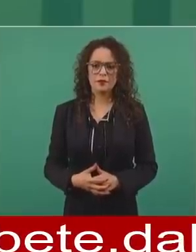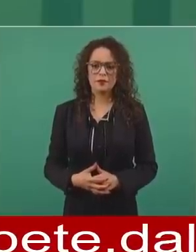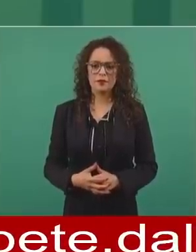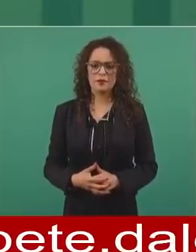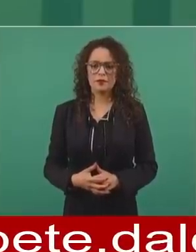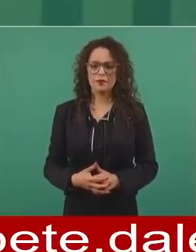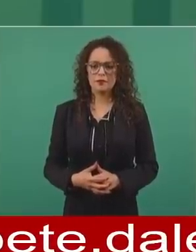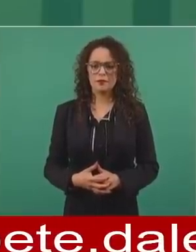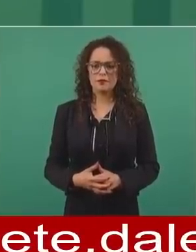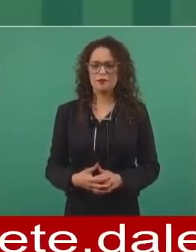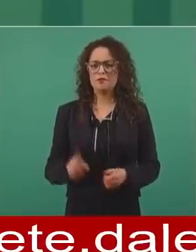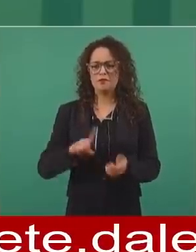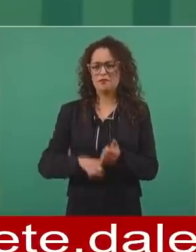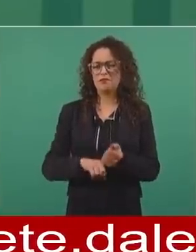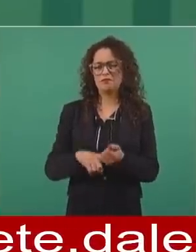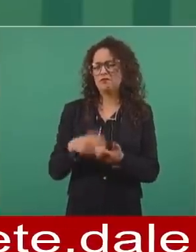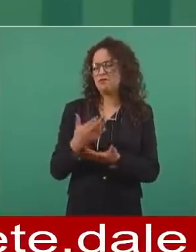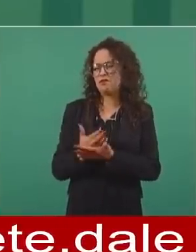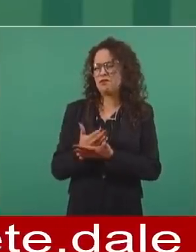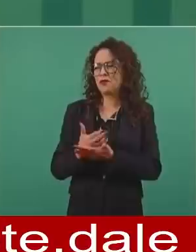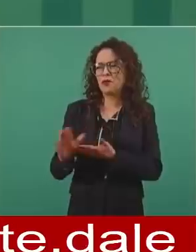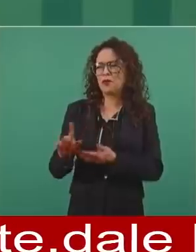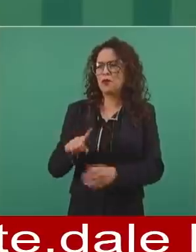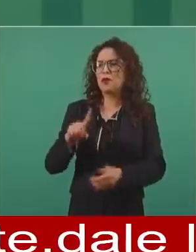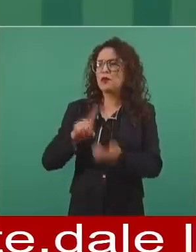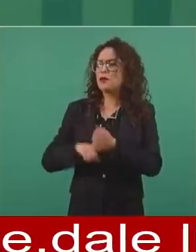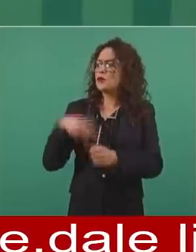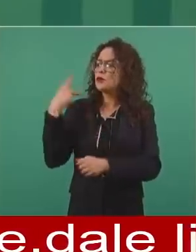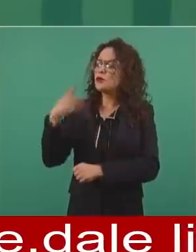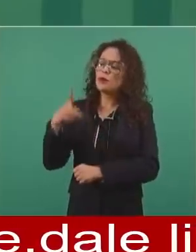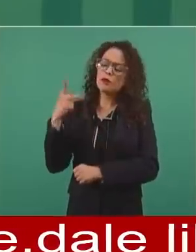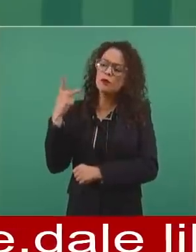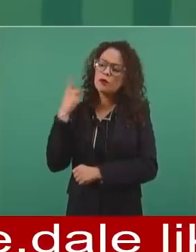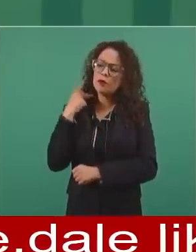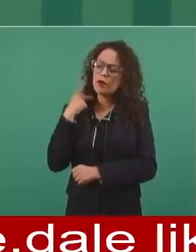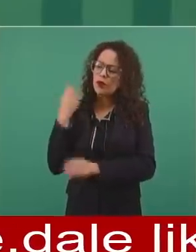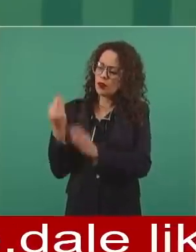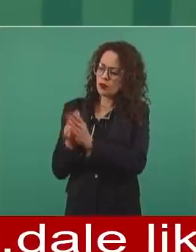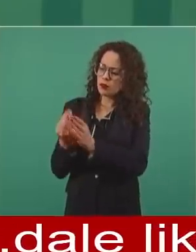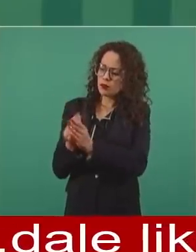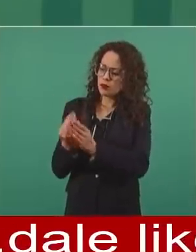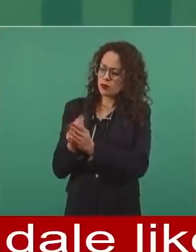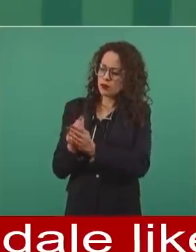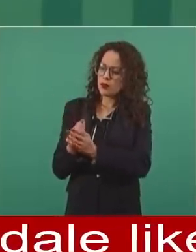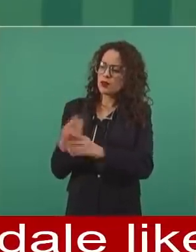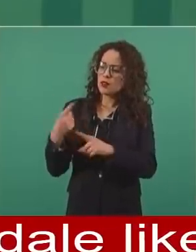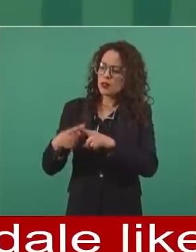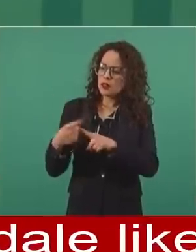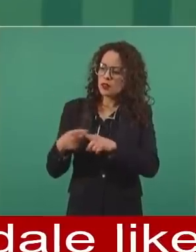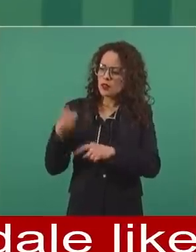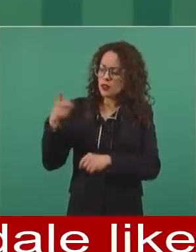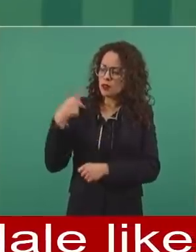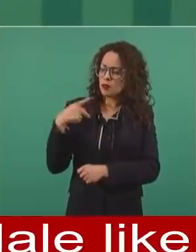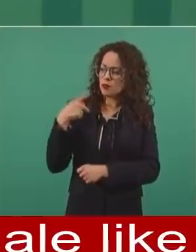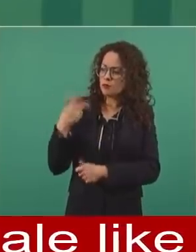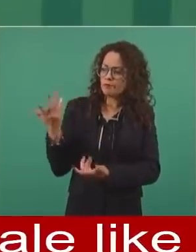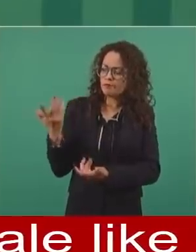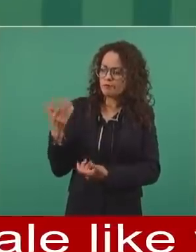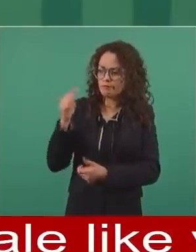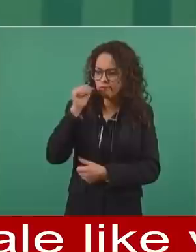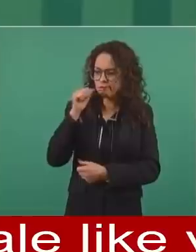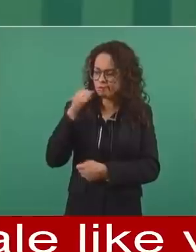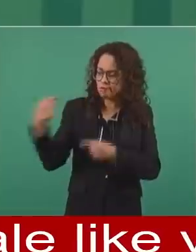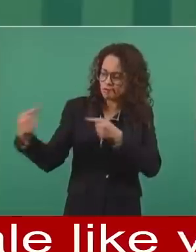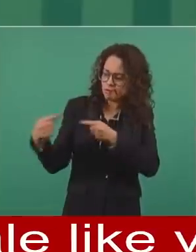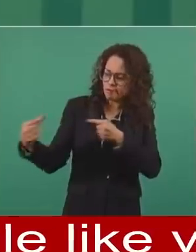estribillo político de nuestros adversarios. Quieren poner